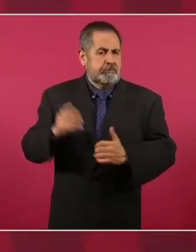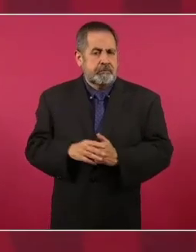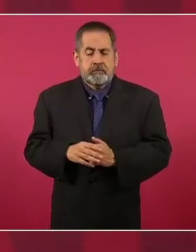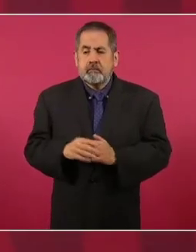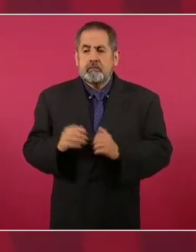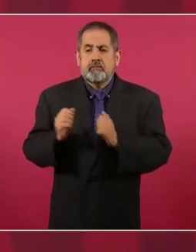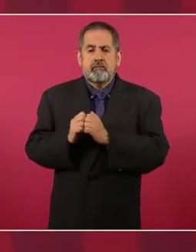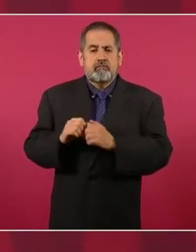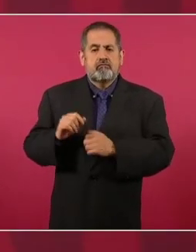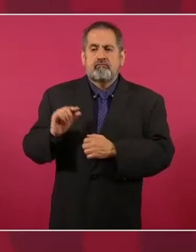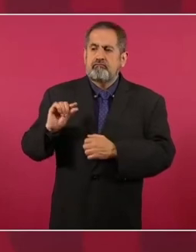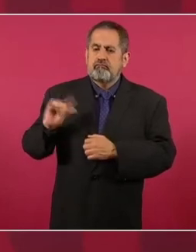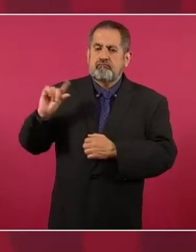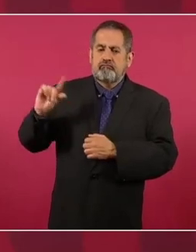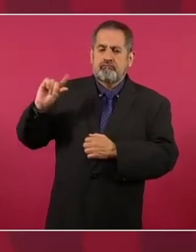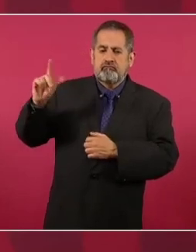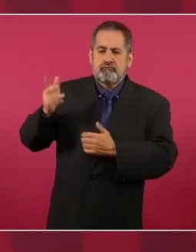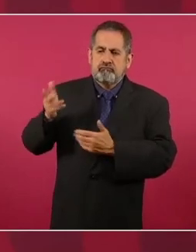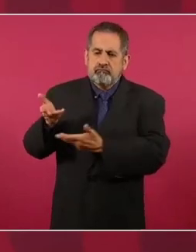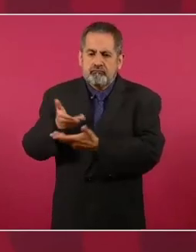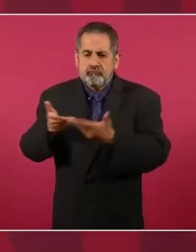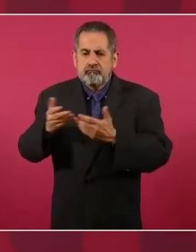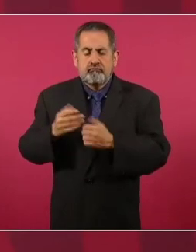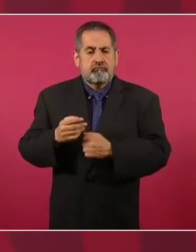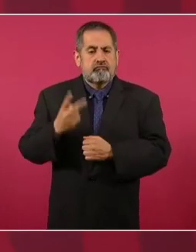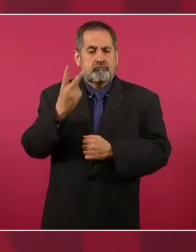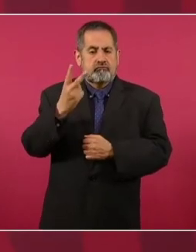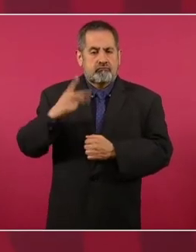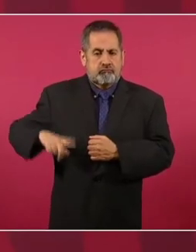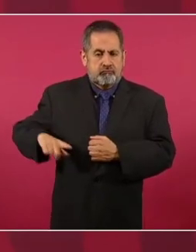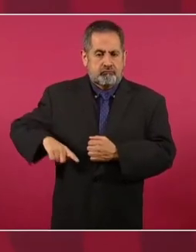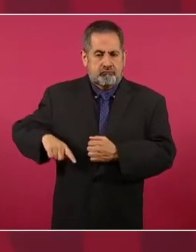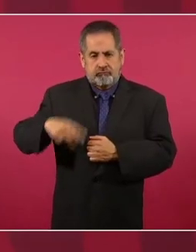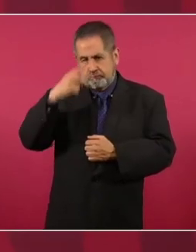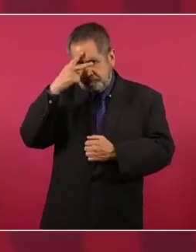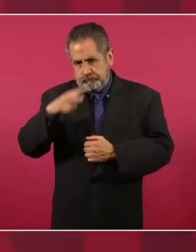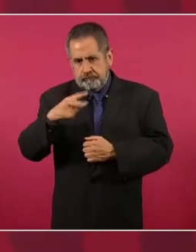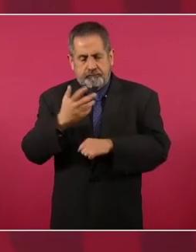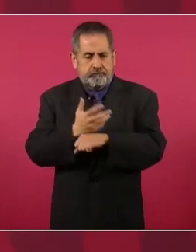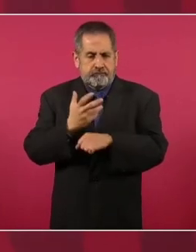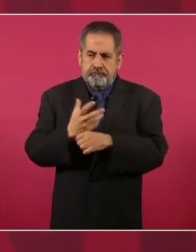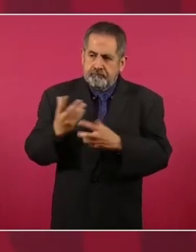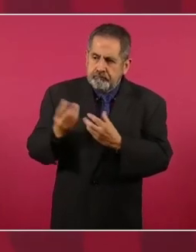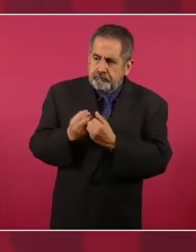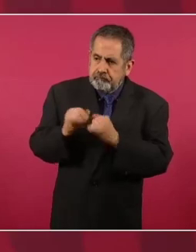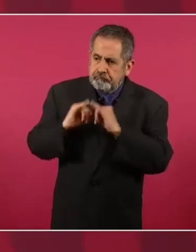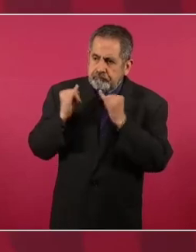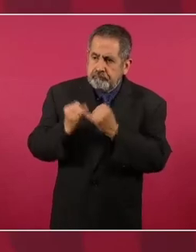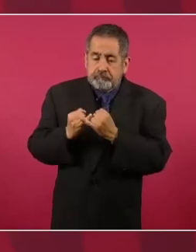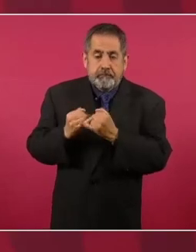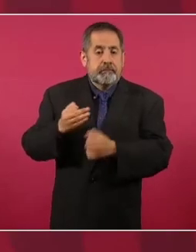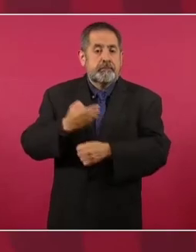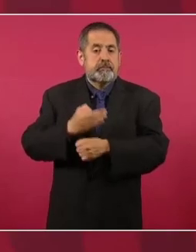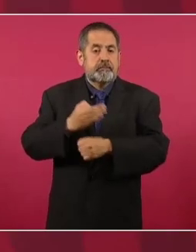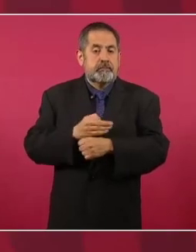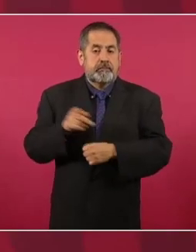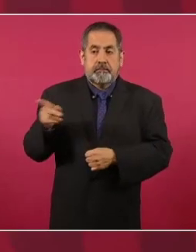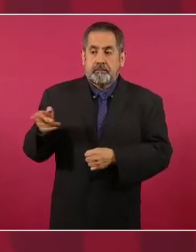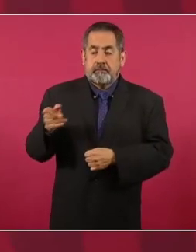con servidores públicos de los dos gobiernos. Nos va a informar